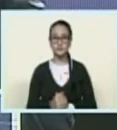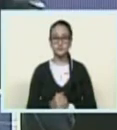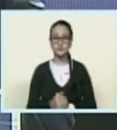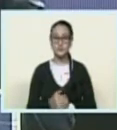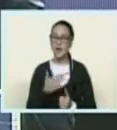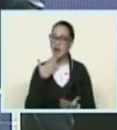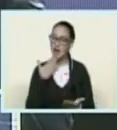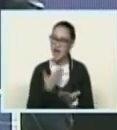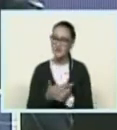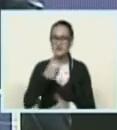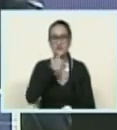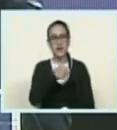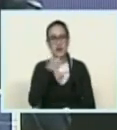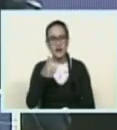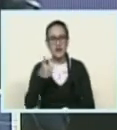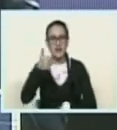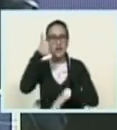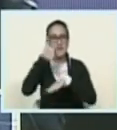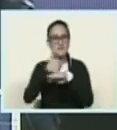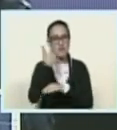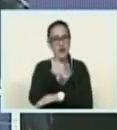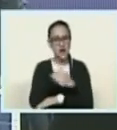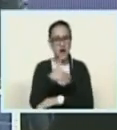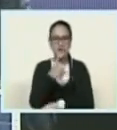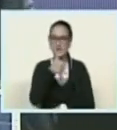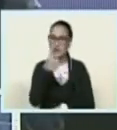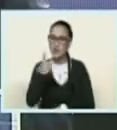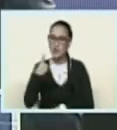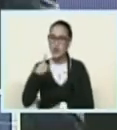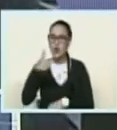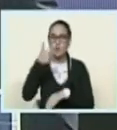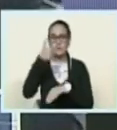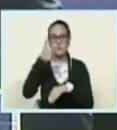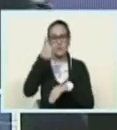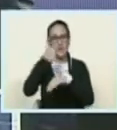jefe de calle, a cada jefe de comunidad.